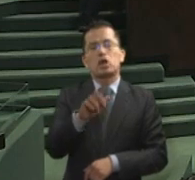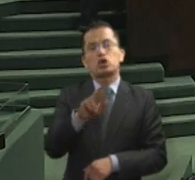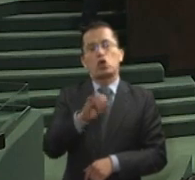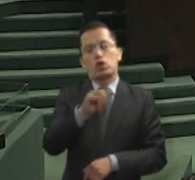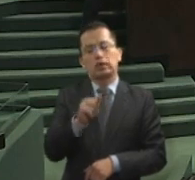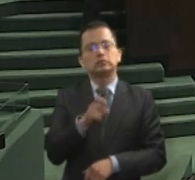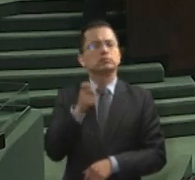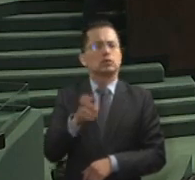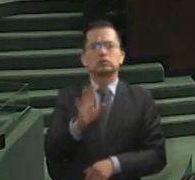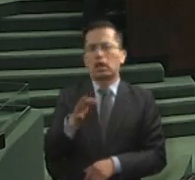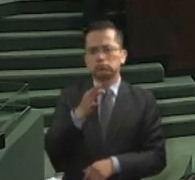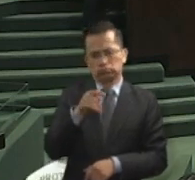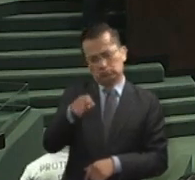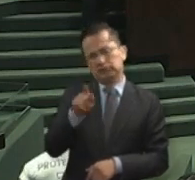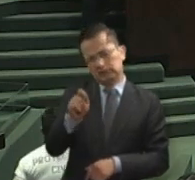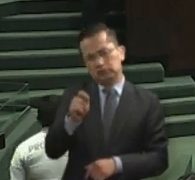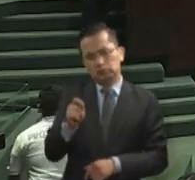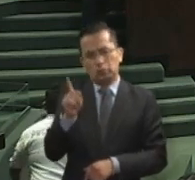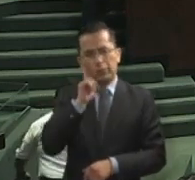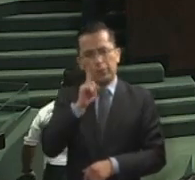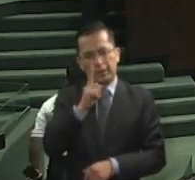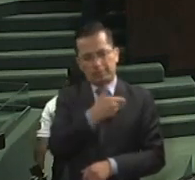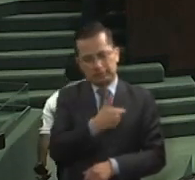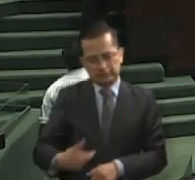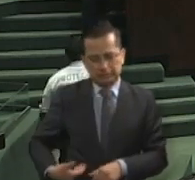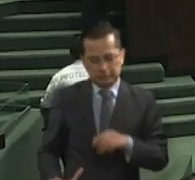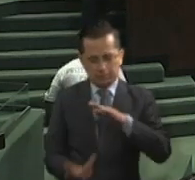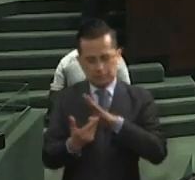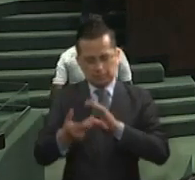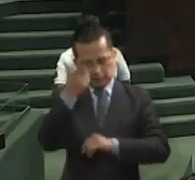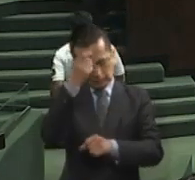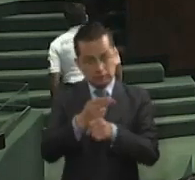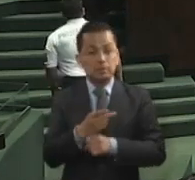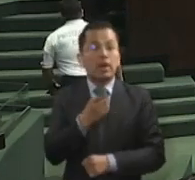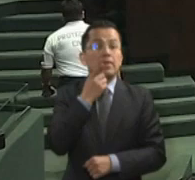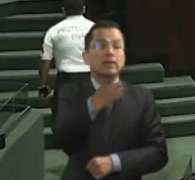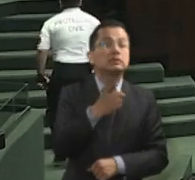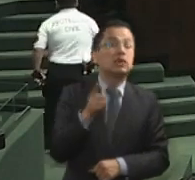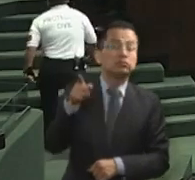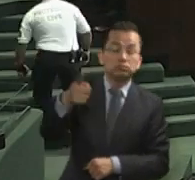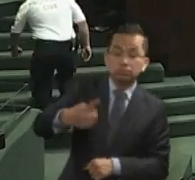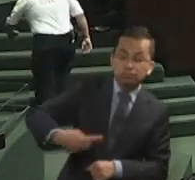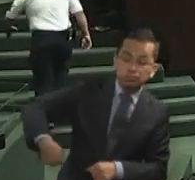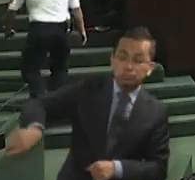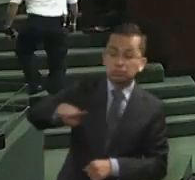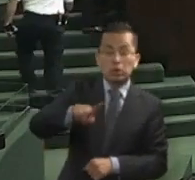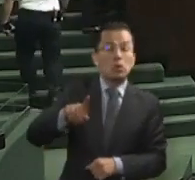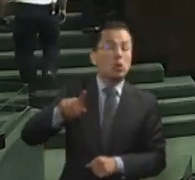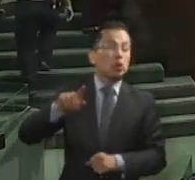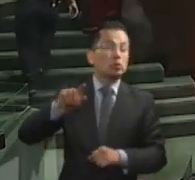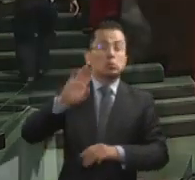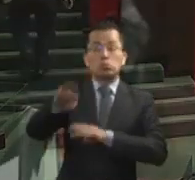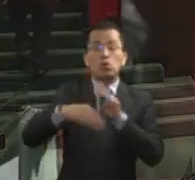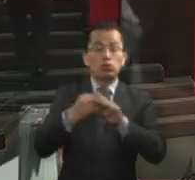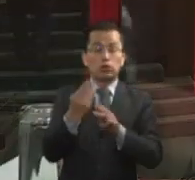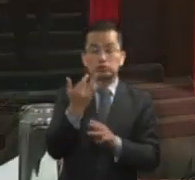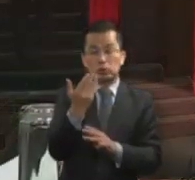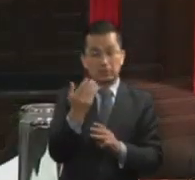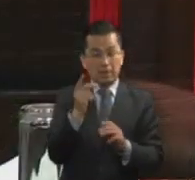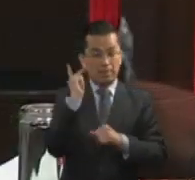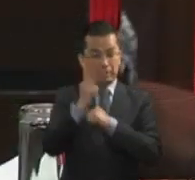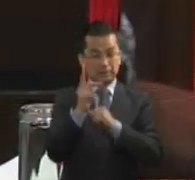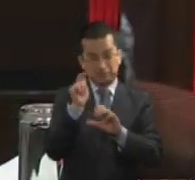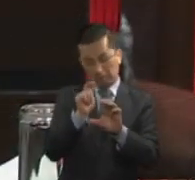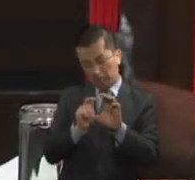mesa directiva de la Cámara de Diputados, recordó que este paro fue promovido por mujeres de más de 50 países para movilizar la